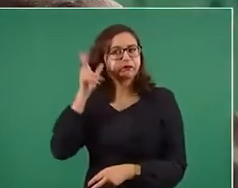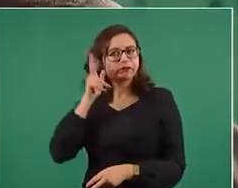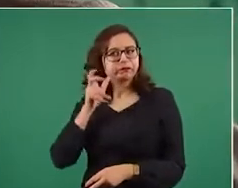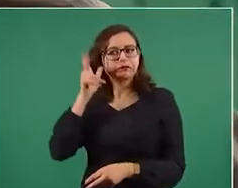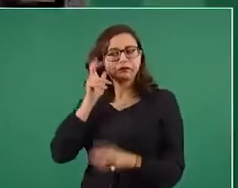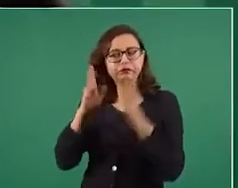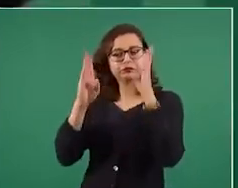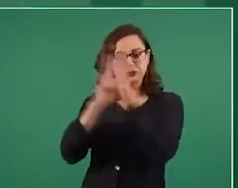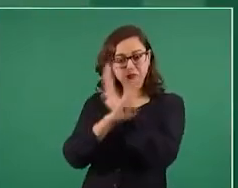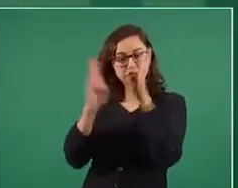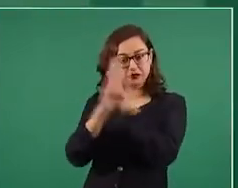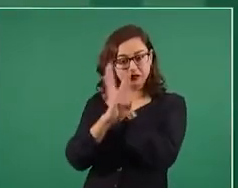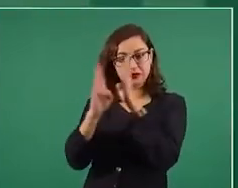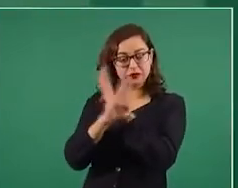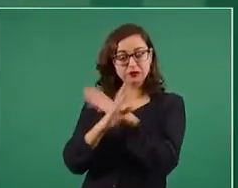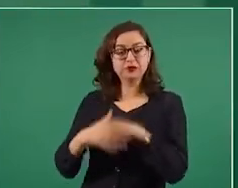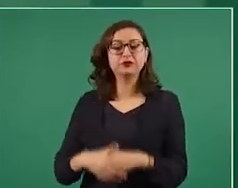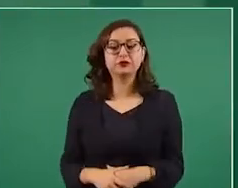luego,